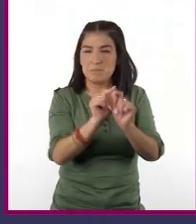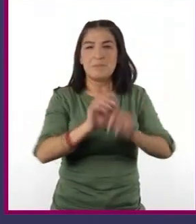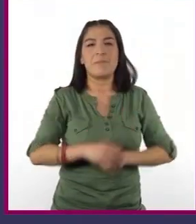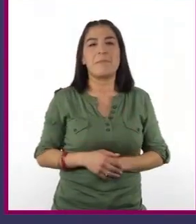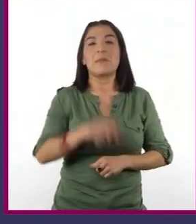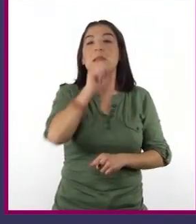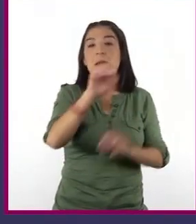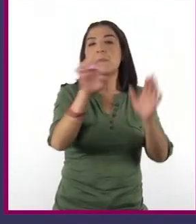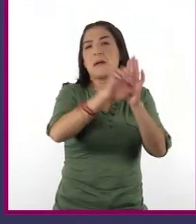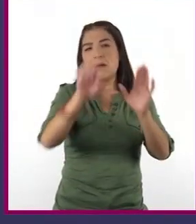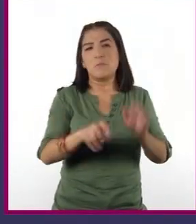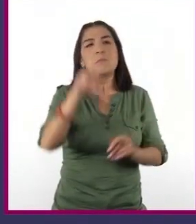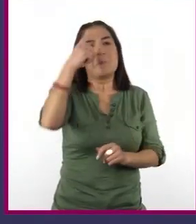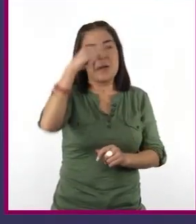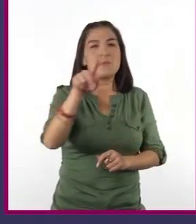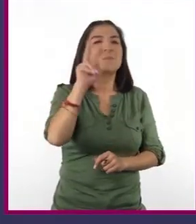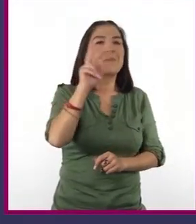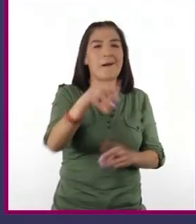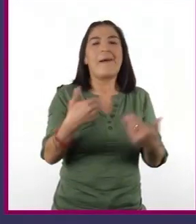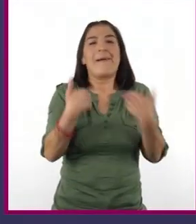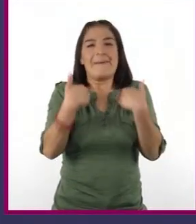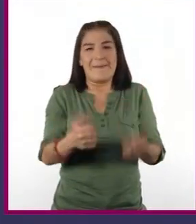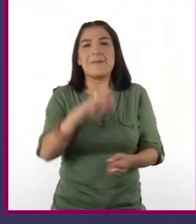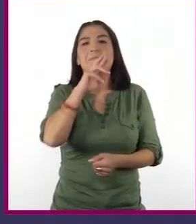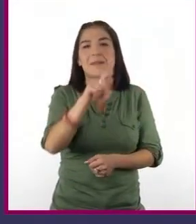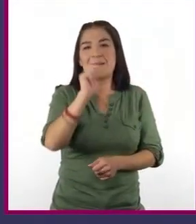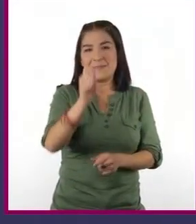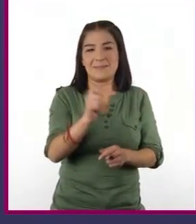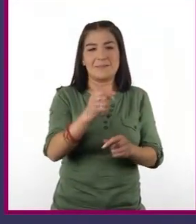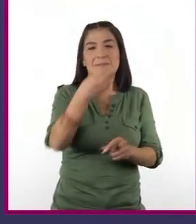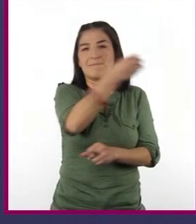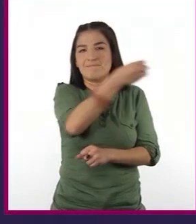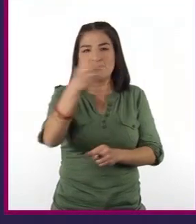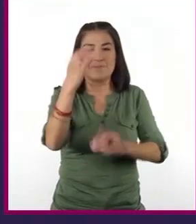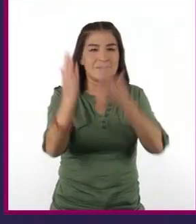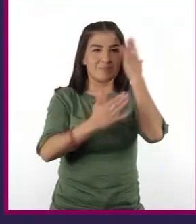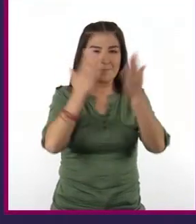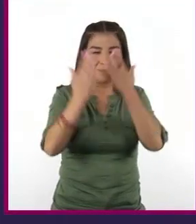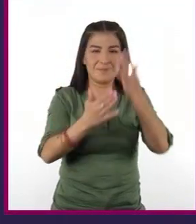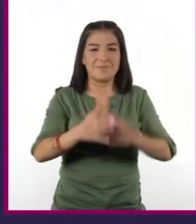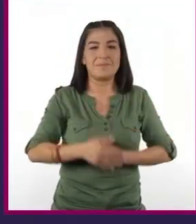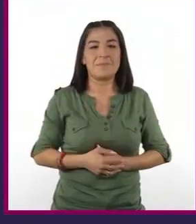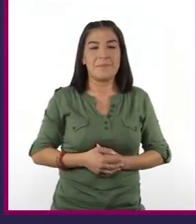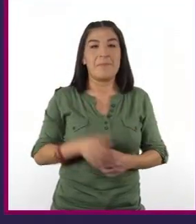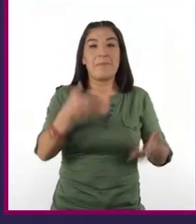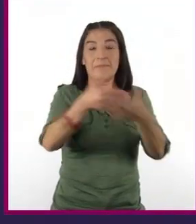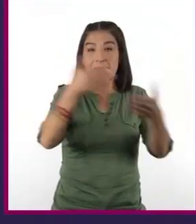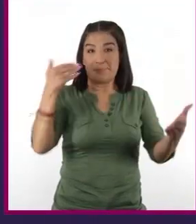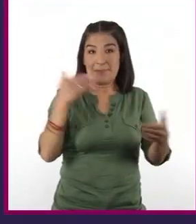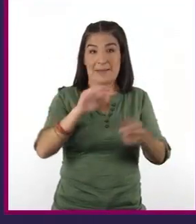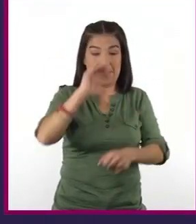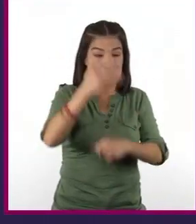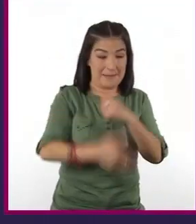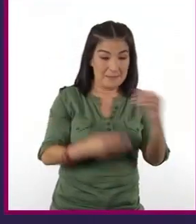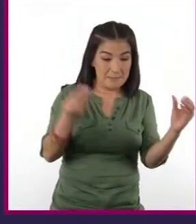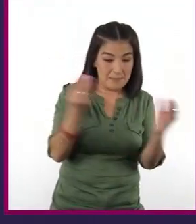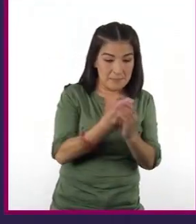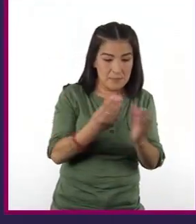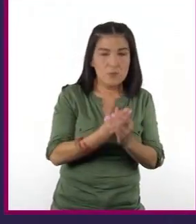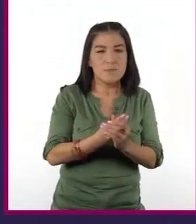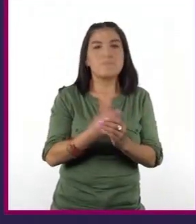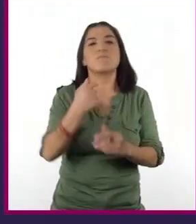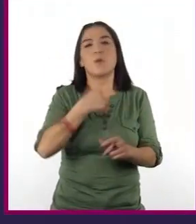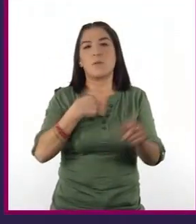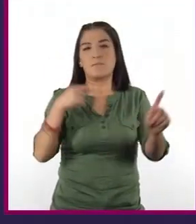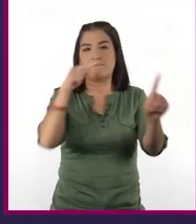aquellos ejemplos que les ayuden a comprender mejor el contenido estudiado. Antes de concluir la sesión, plantearé un